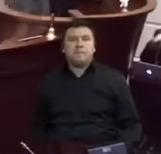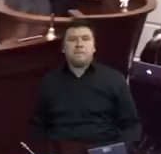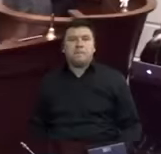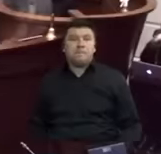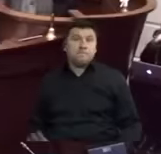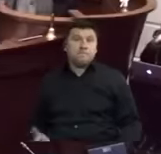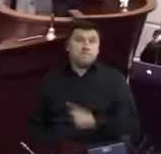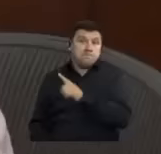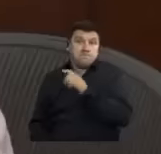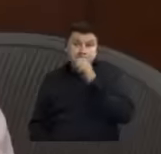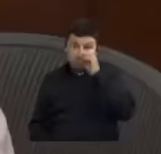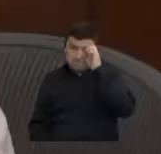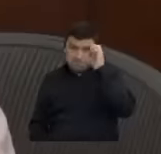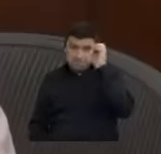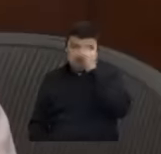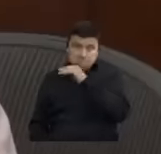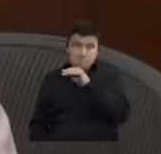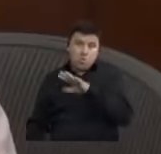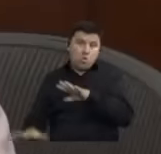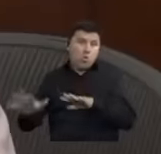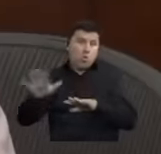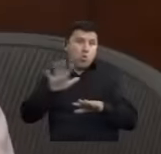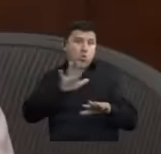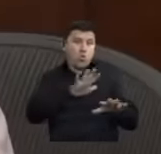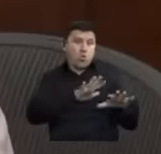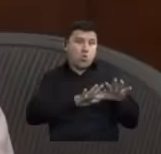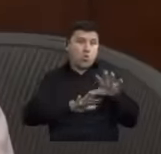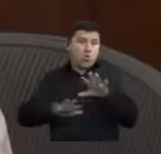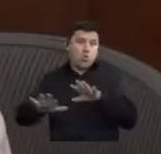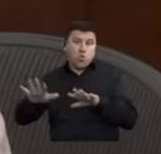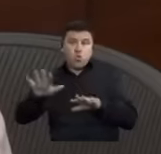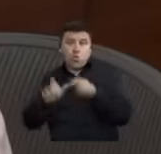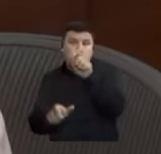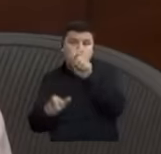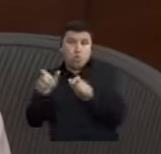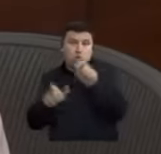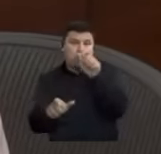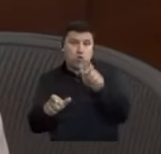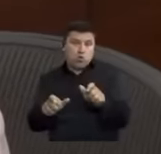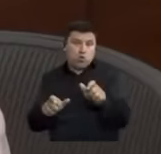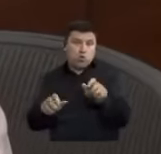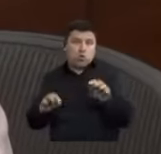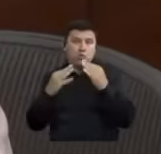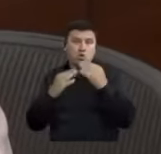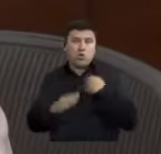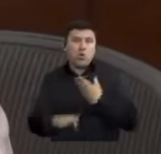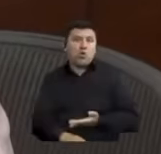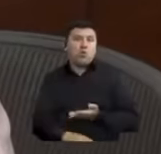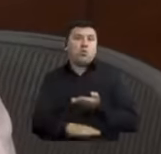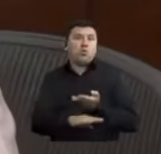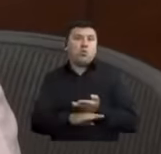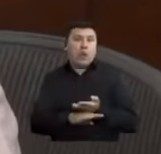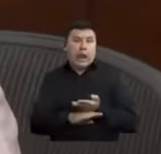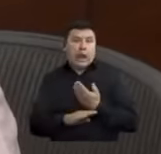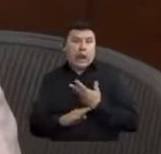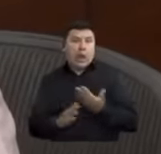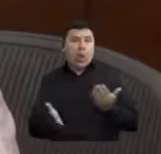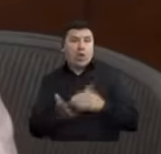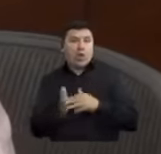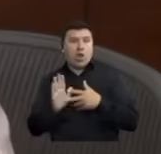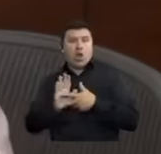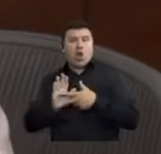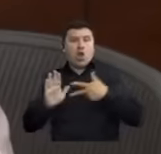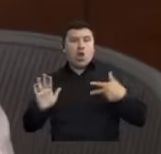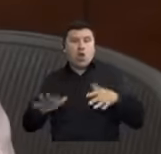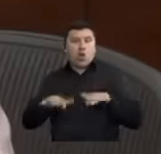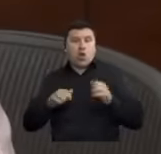Mientras Gustavo Petro distrae la opinión, a la opinión pública con su propuesta de una constituyente